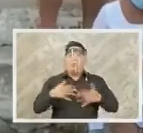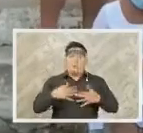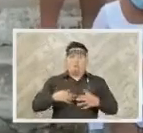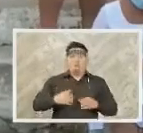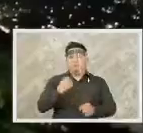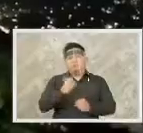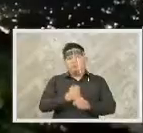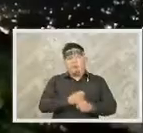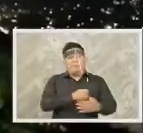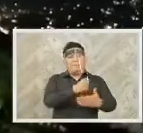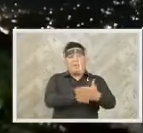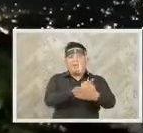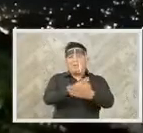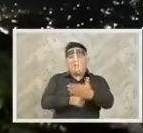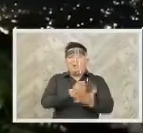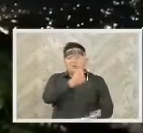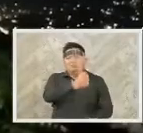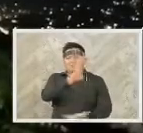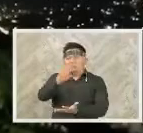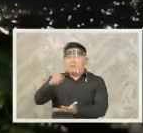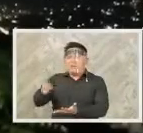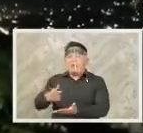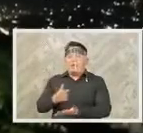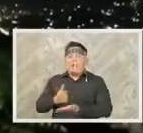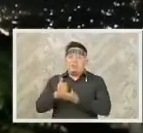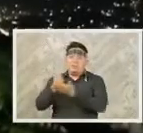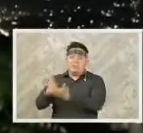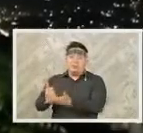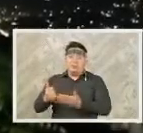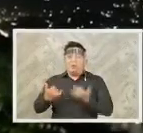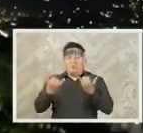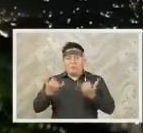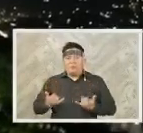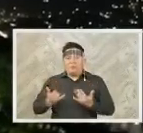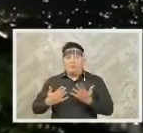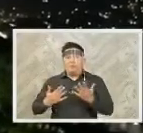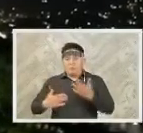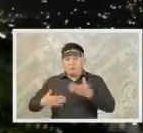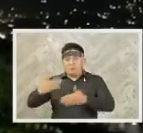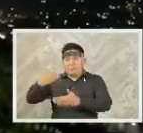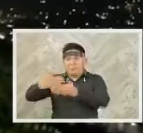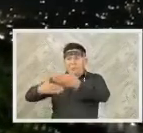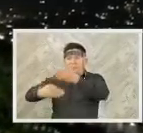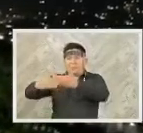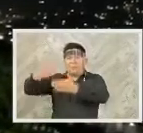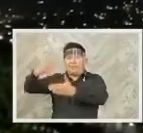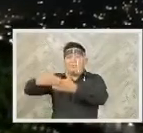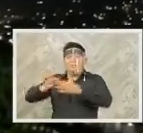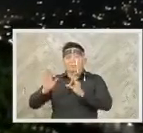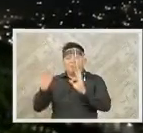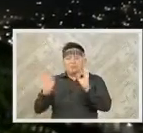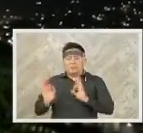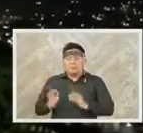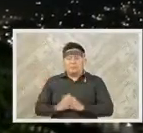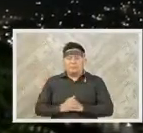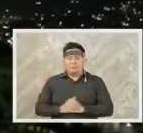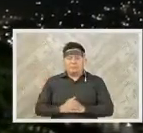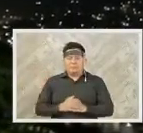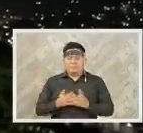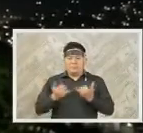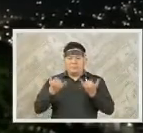cuales vamos a hacerle una terminación al muro de contención, de que se nos